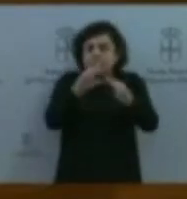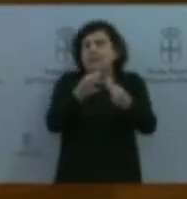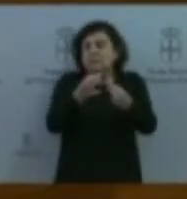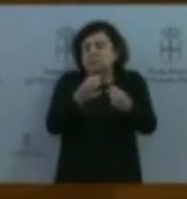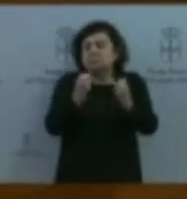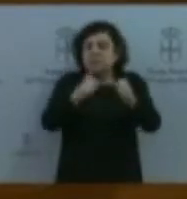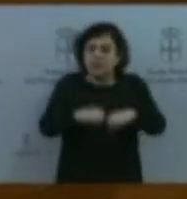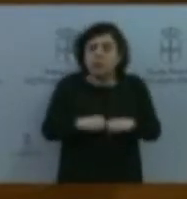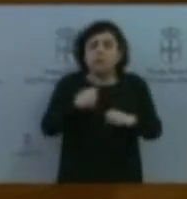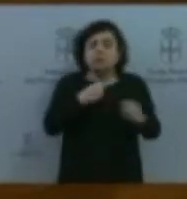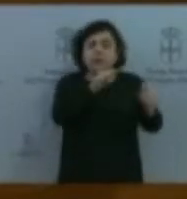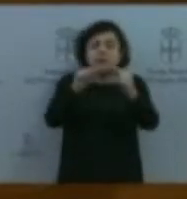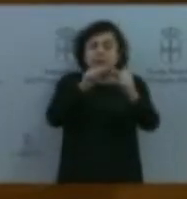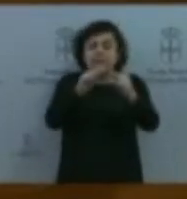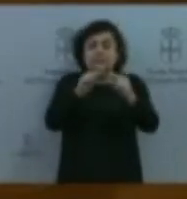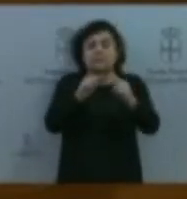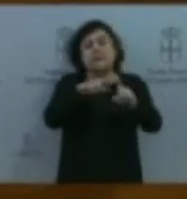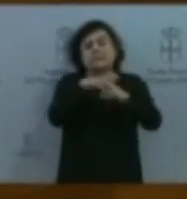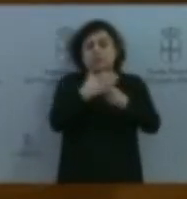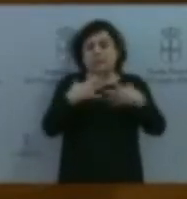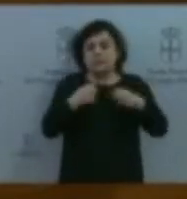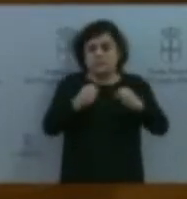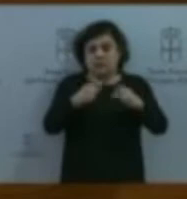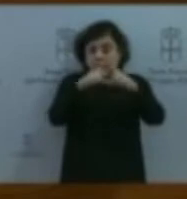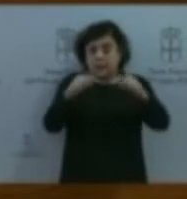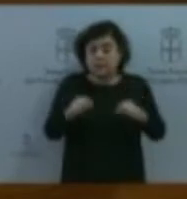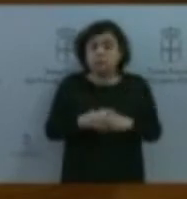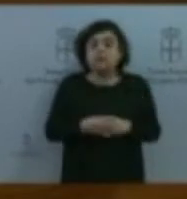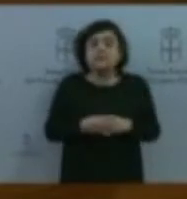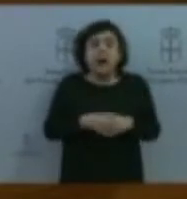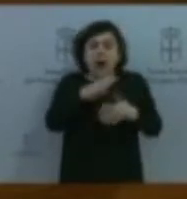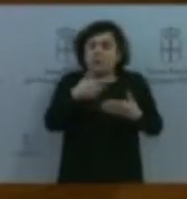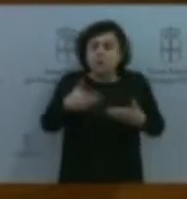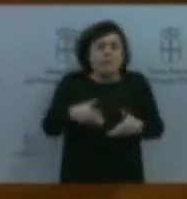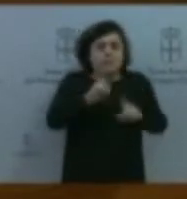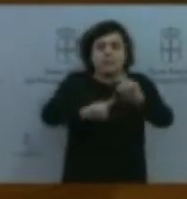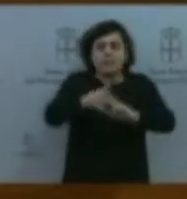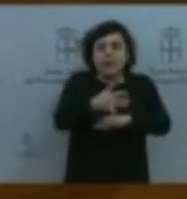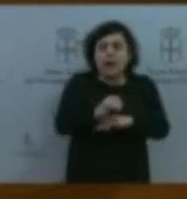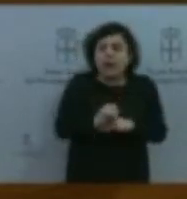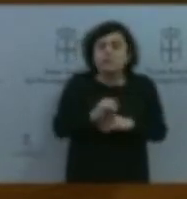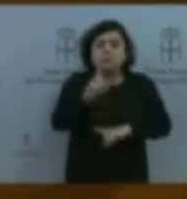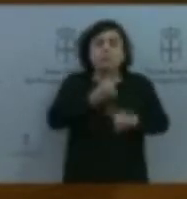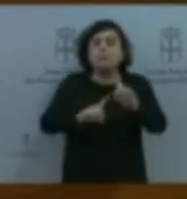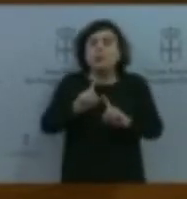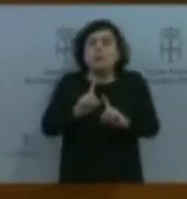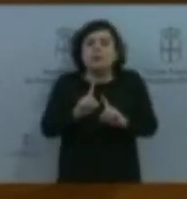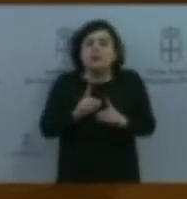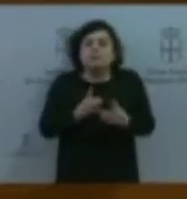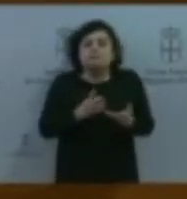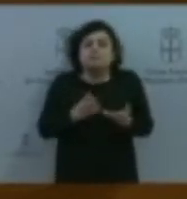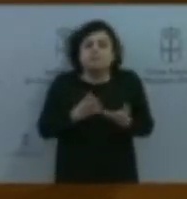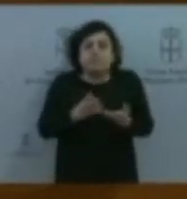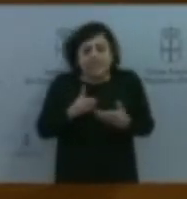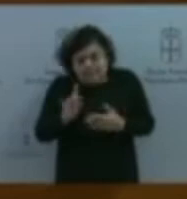asturiana. Tenemos a día de hoy un problema, que no es un problema, también, pero no solo, no es un problema generado